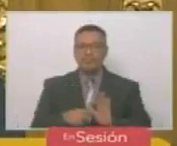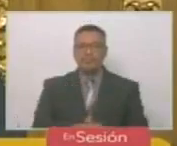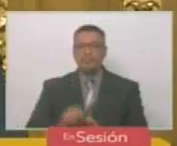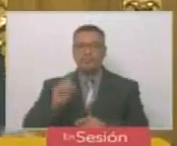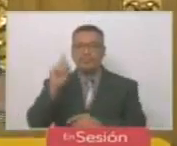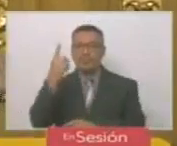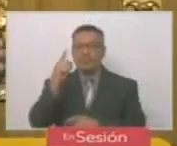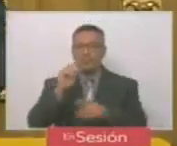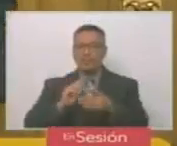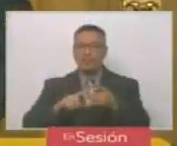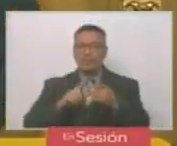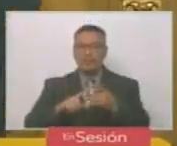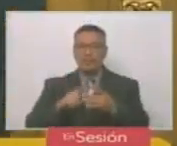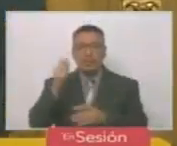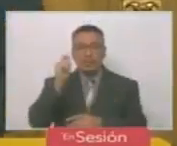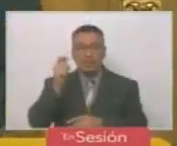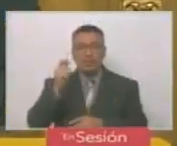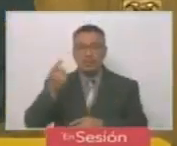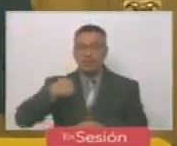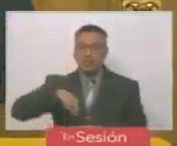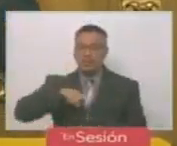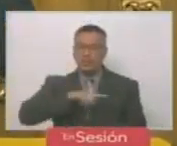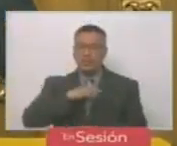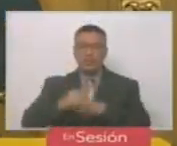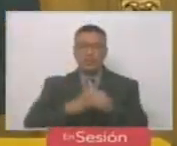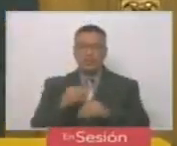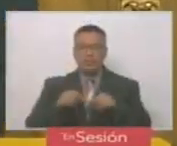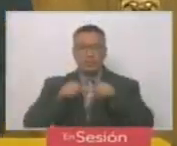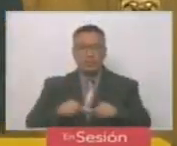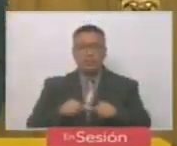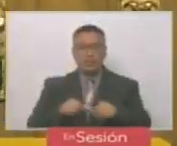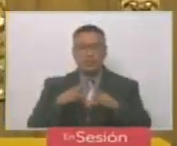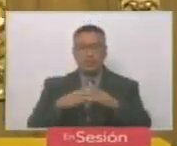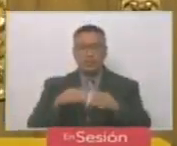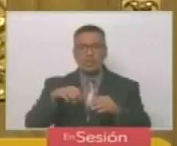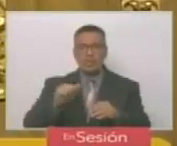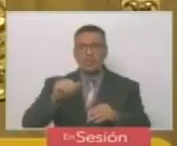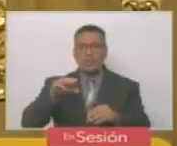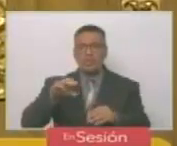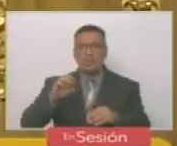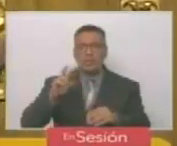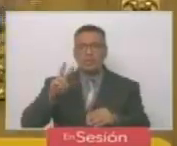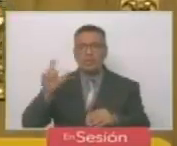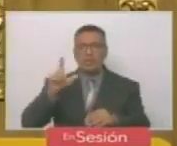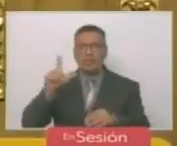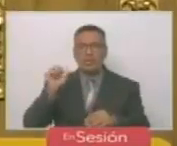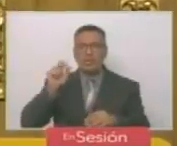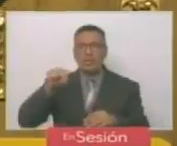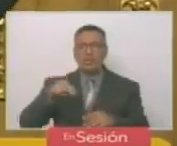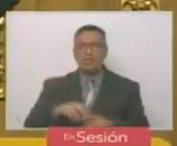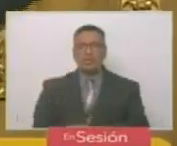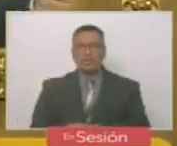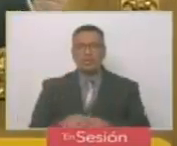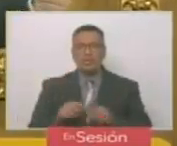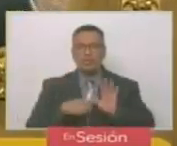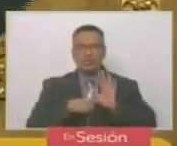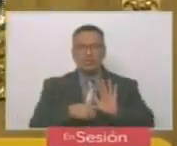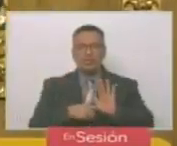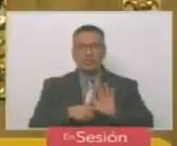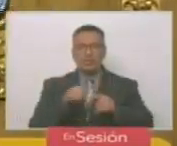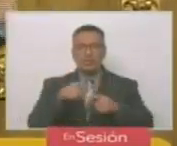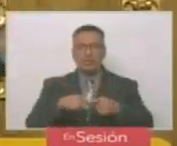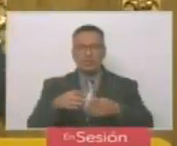las principales tareas que nosotros cumplimos una vez llegamos a Azerbaiyán fue la presentación de